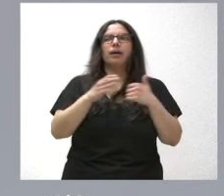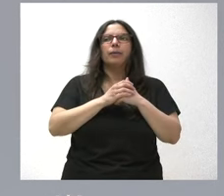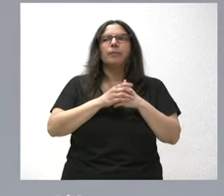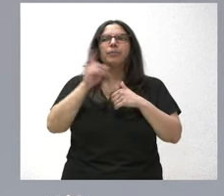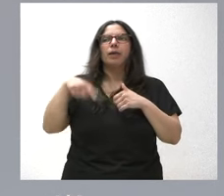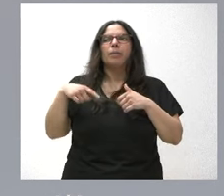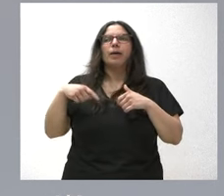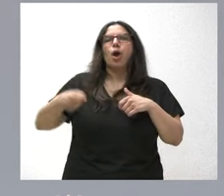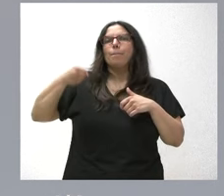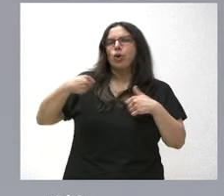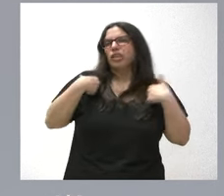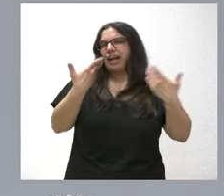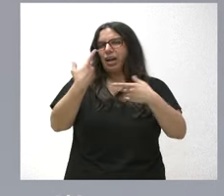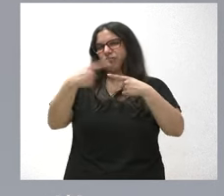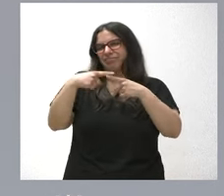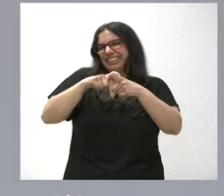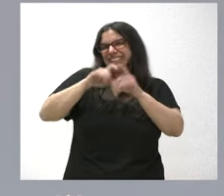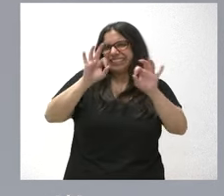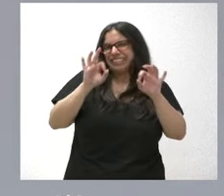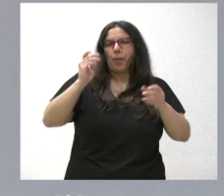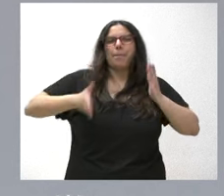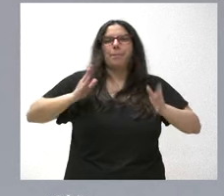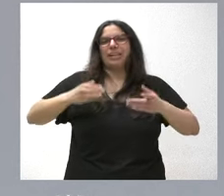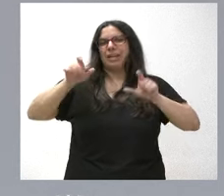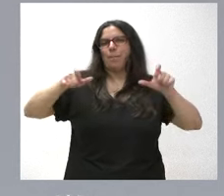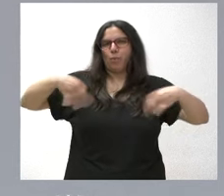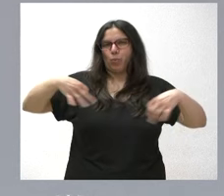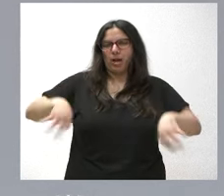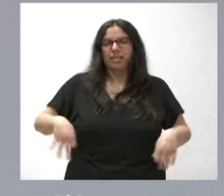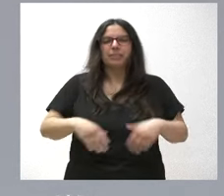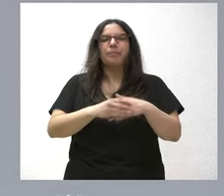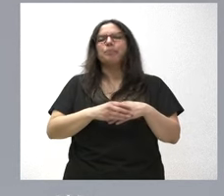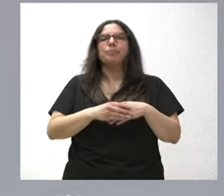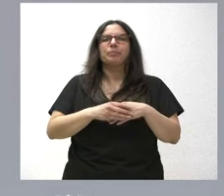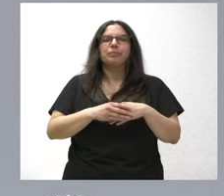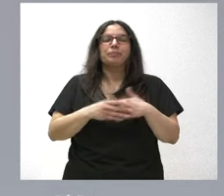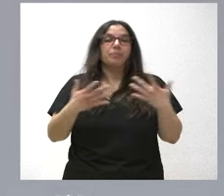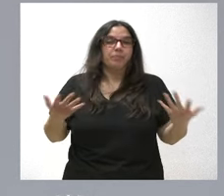bolsa de regalo, en fin, lo típico en lo que son las marchas populares, todo ello con los